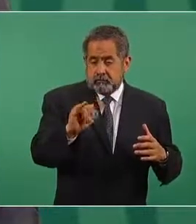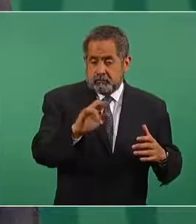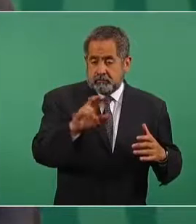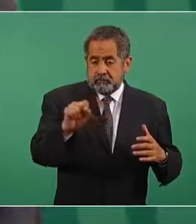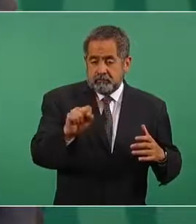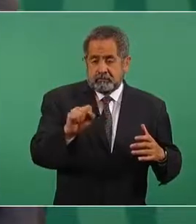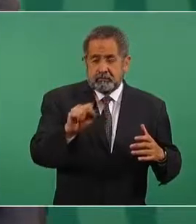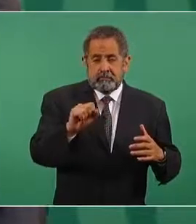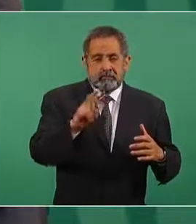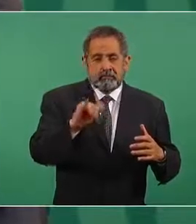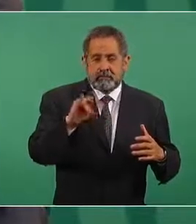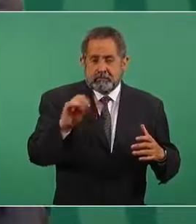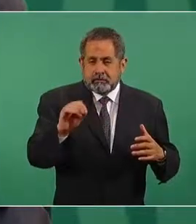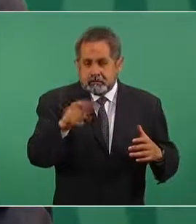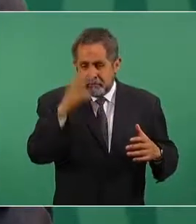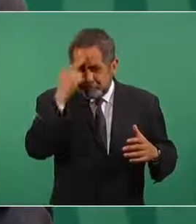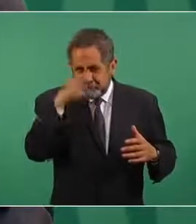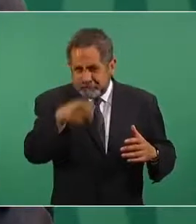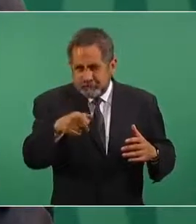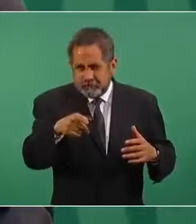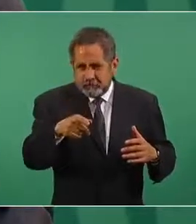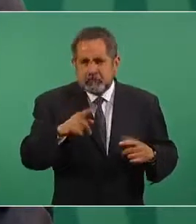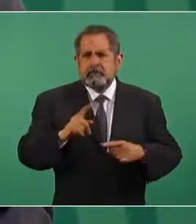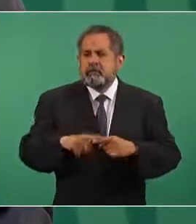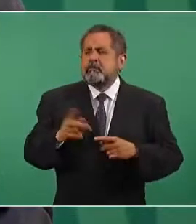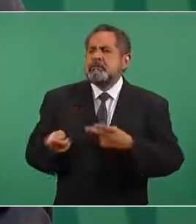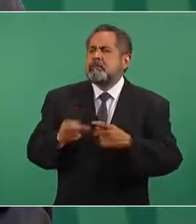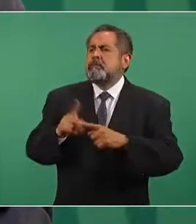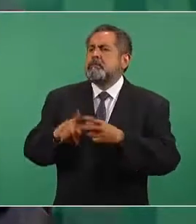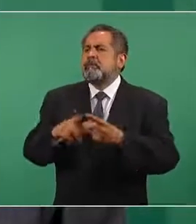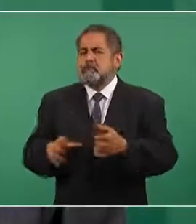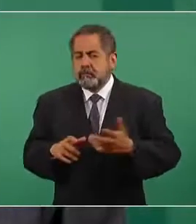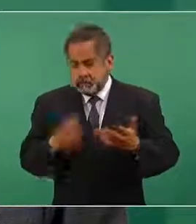¿Quién pregunta por Gutiérrez Vivó?